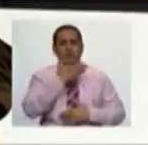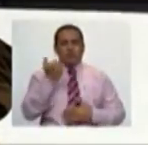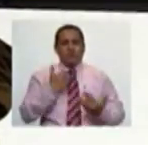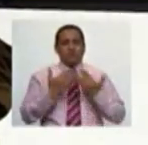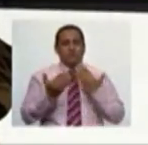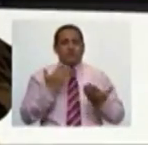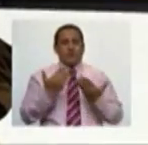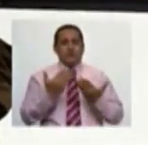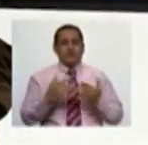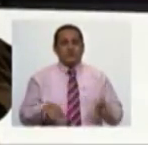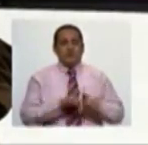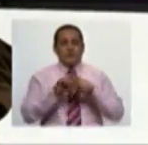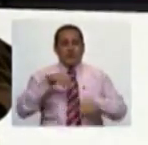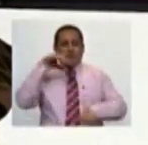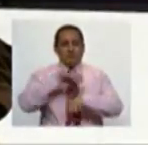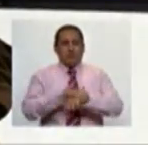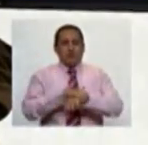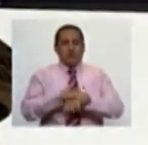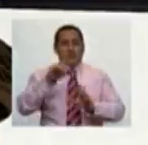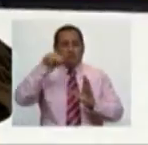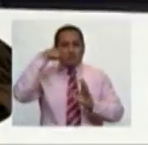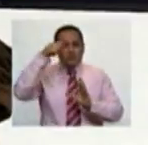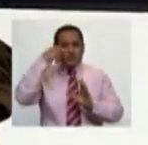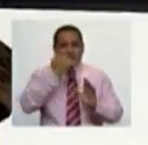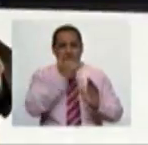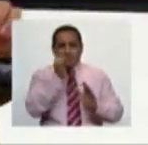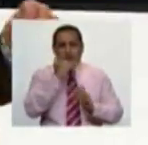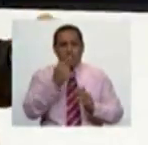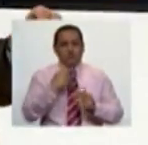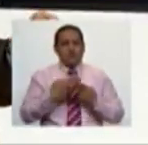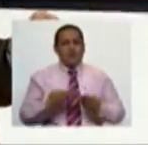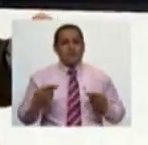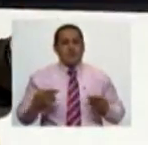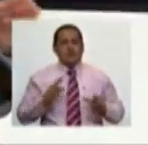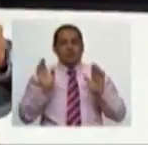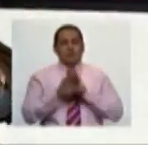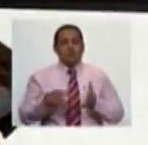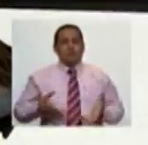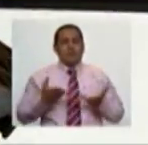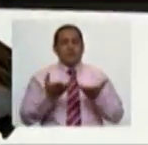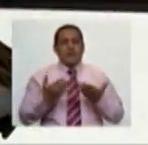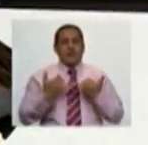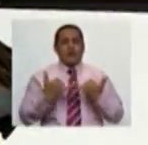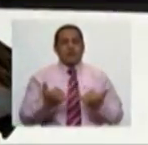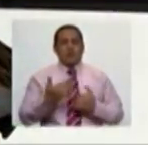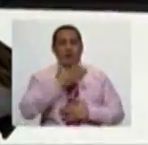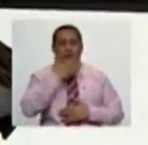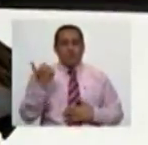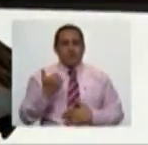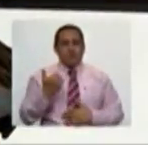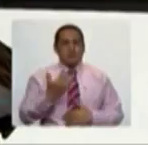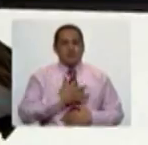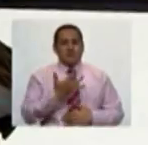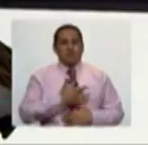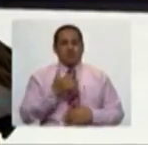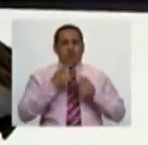de mejor manera y capturar. La videovigilancia es una herramienta que contribuye a generar una